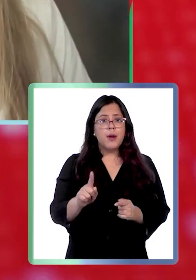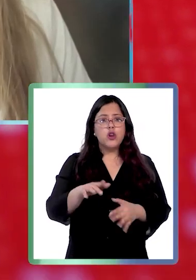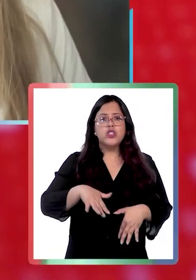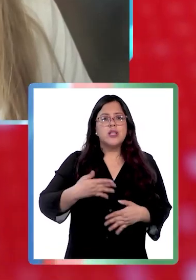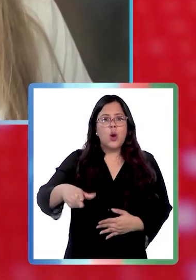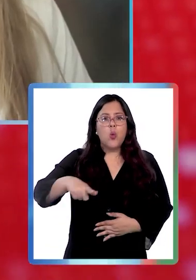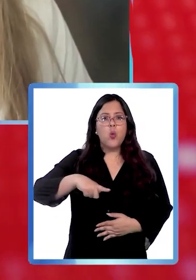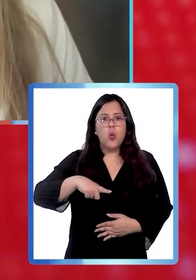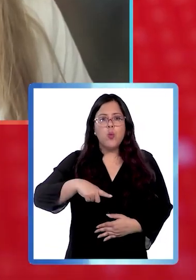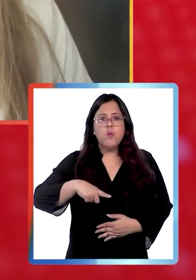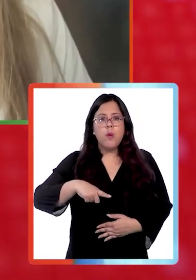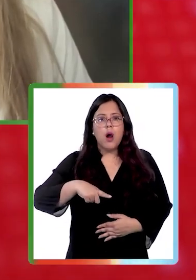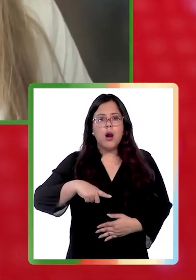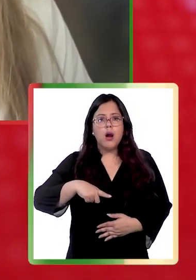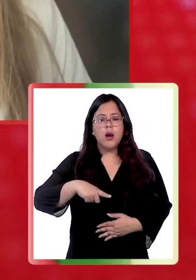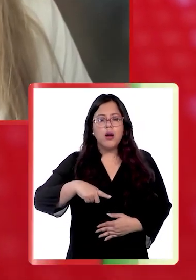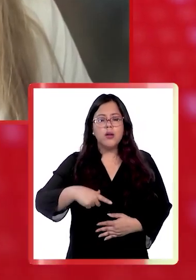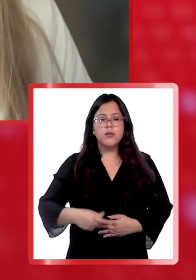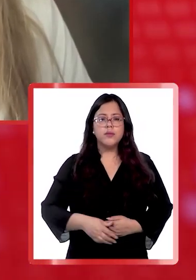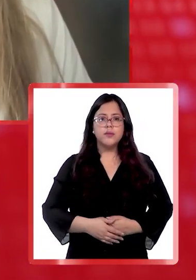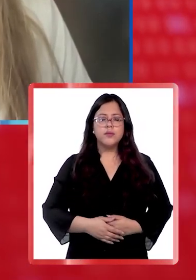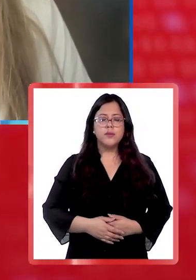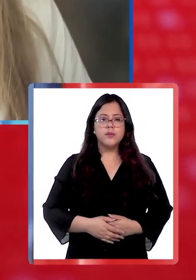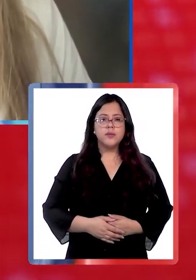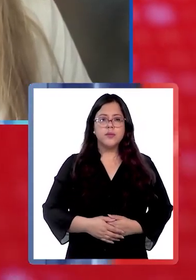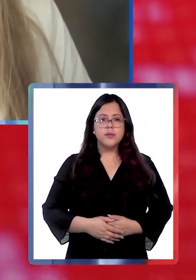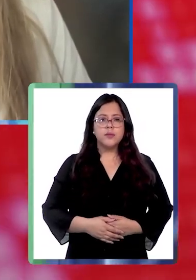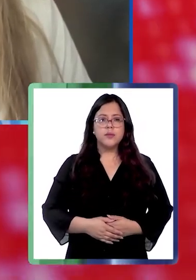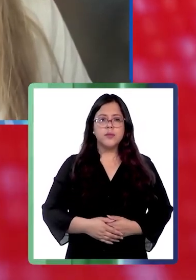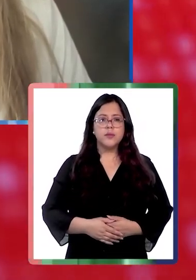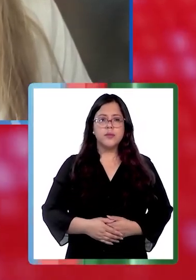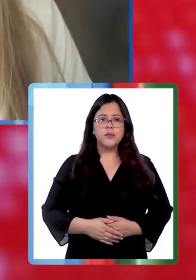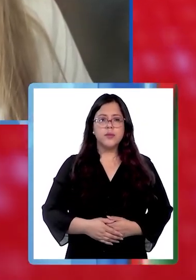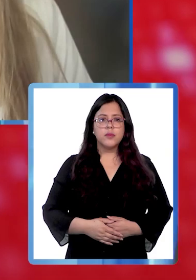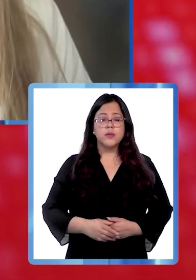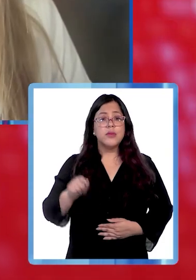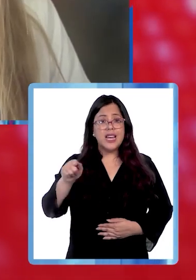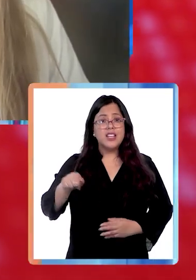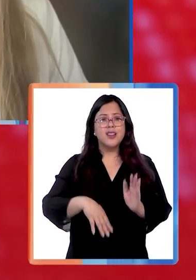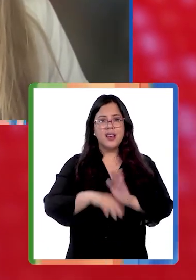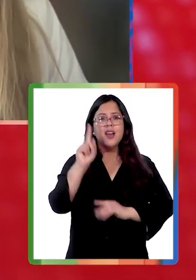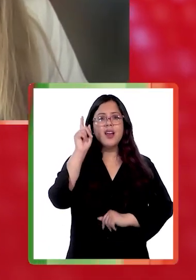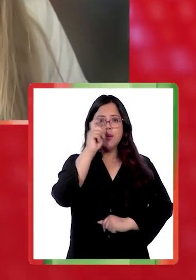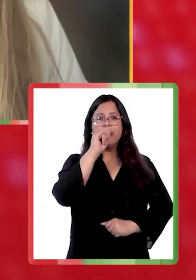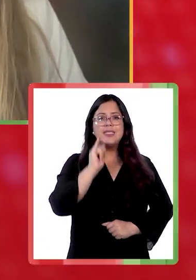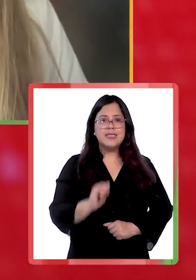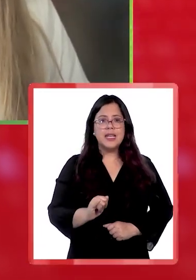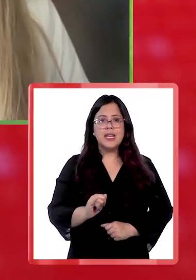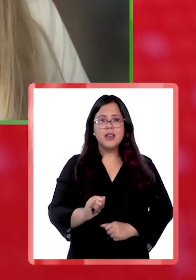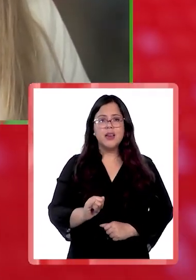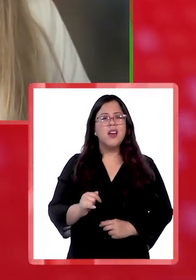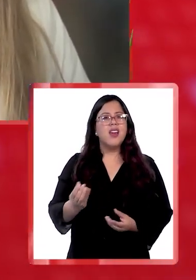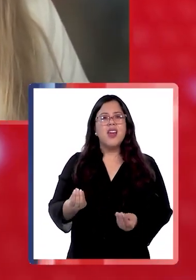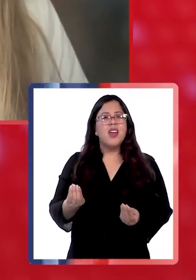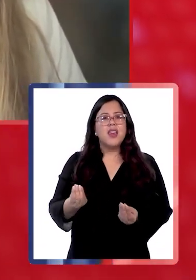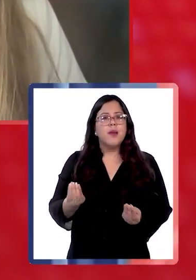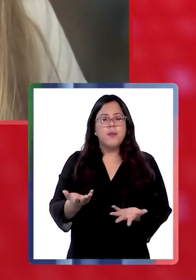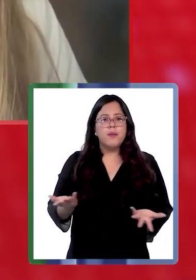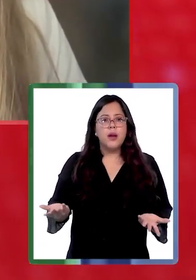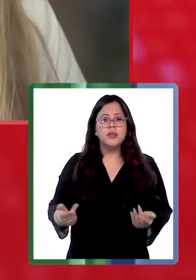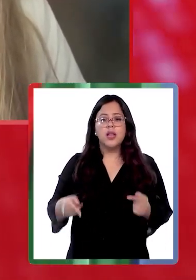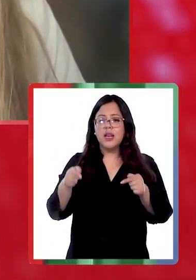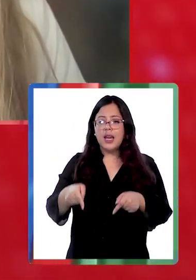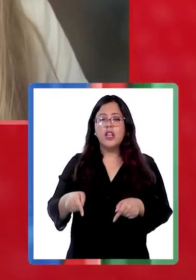sea una persona que no se sienta culpable consigo misma. Sí, probablemente eso es lo más complejo, porque lo que